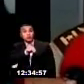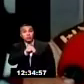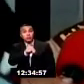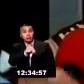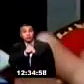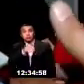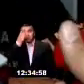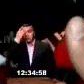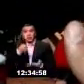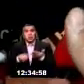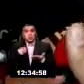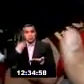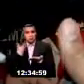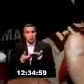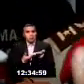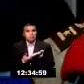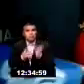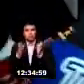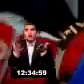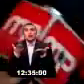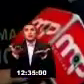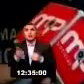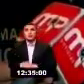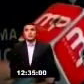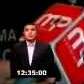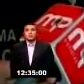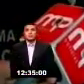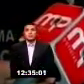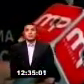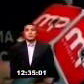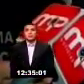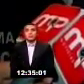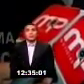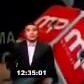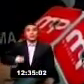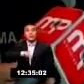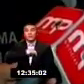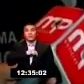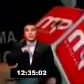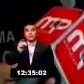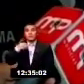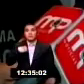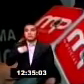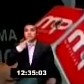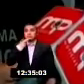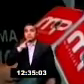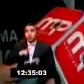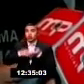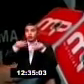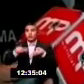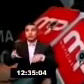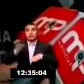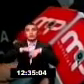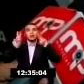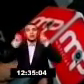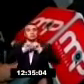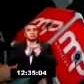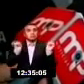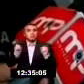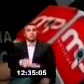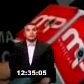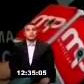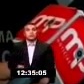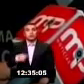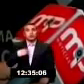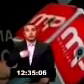no, porque no consta como una evidencia física. Bueno, nosotros no tenemos ninguna comunicación oficial al respecto. Lo que